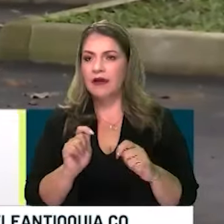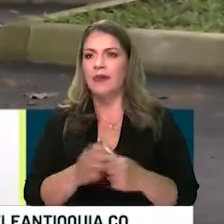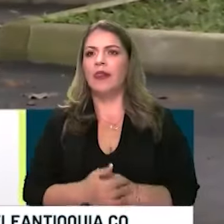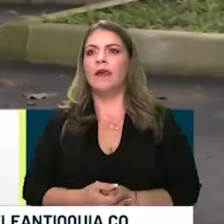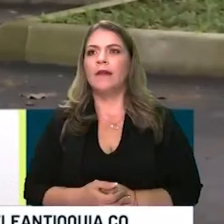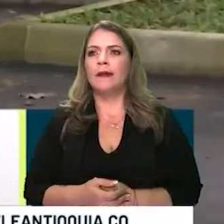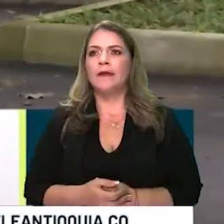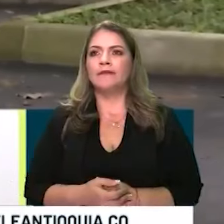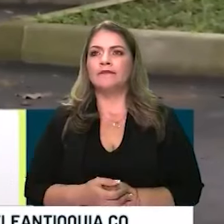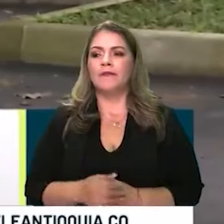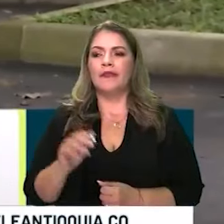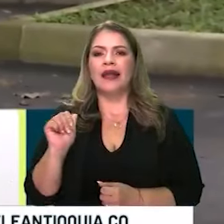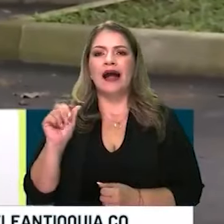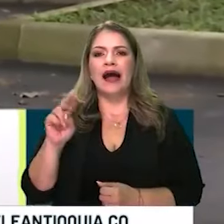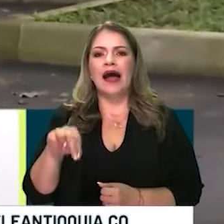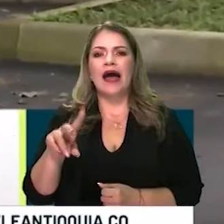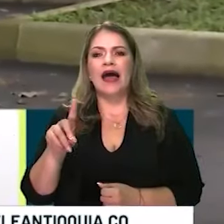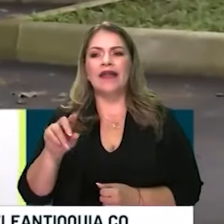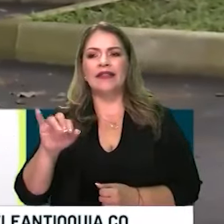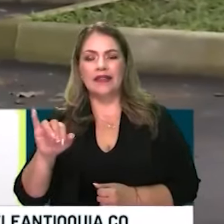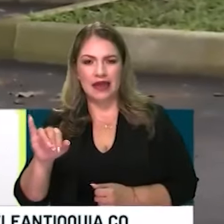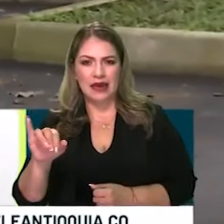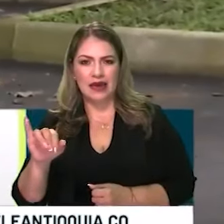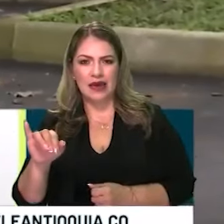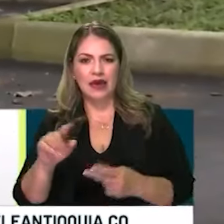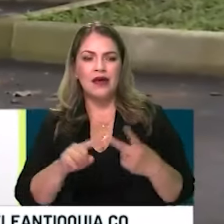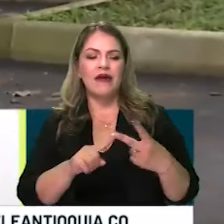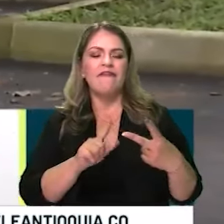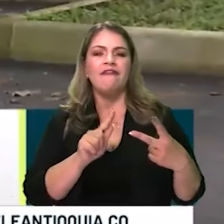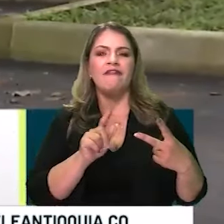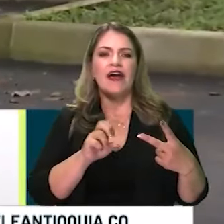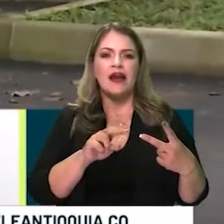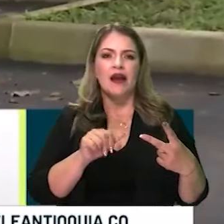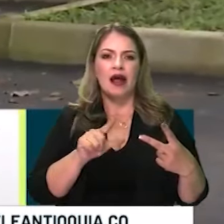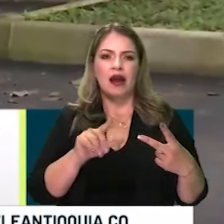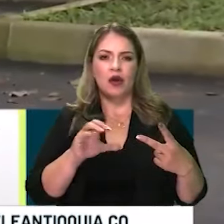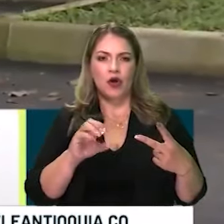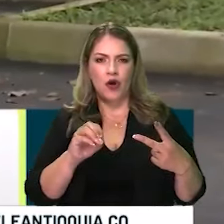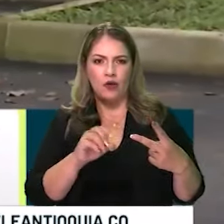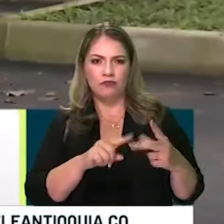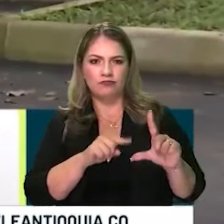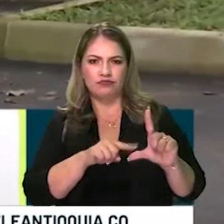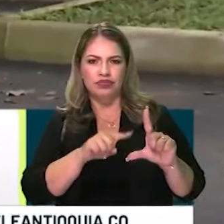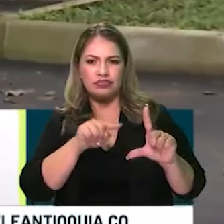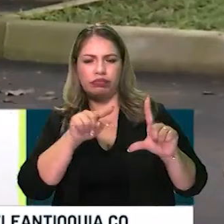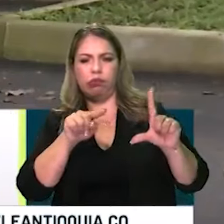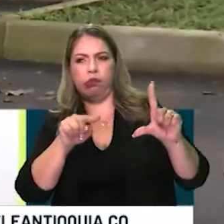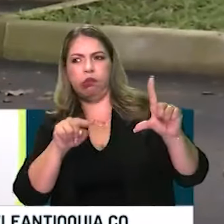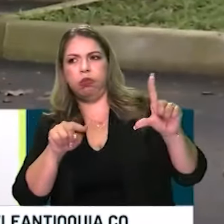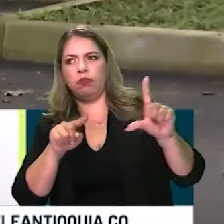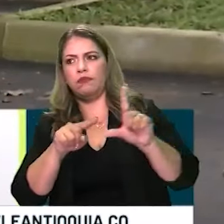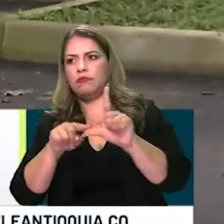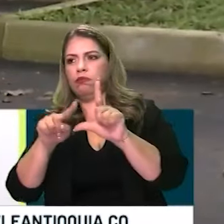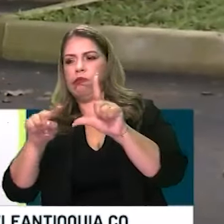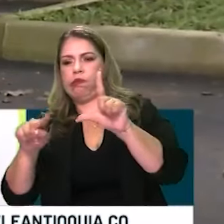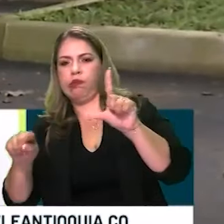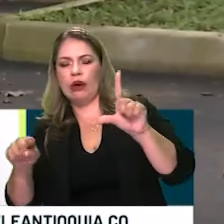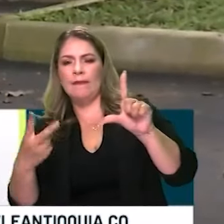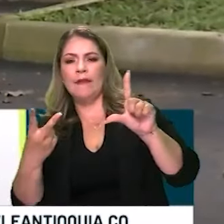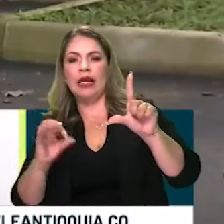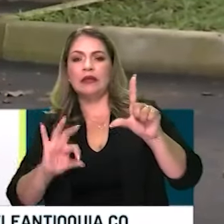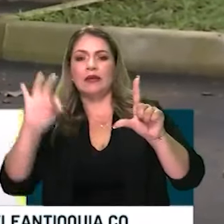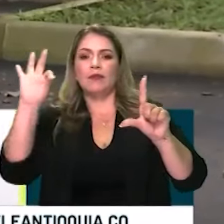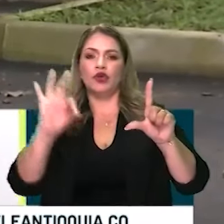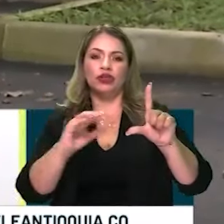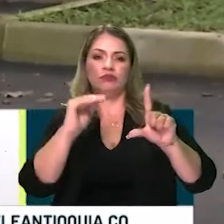la ANDI y FENALCO, la desaceleración ha sido en Colombia de un 20%